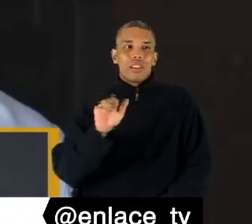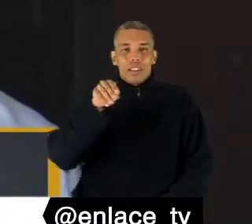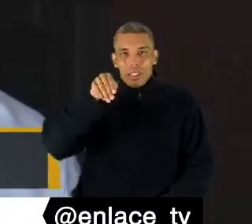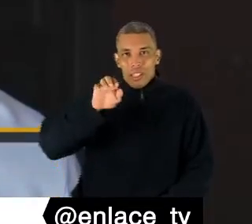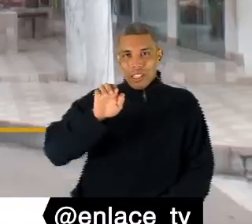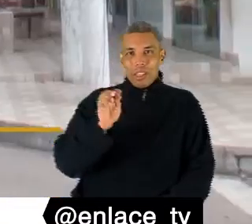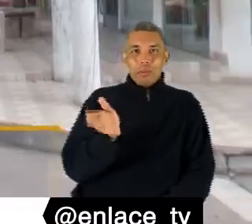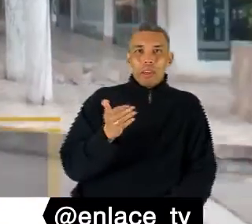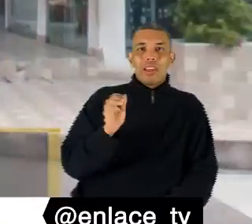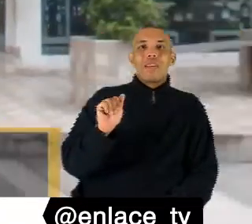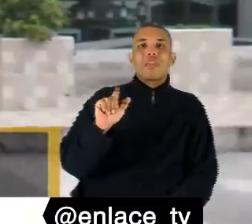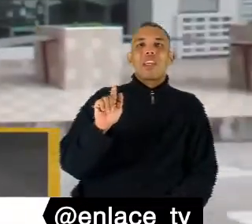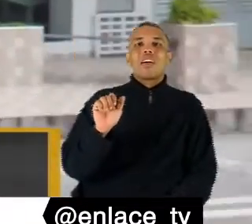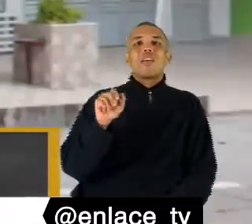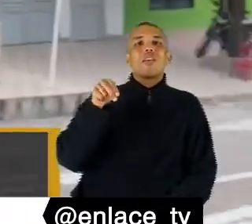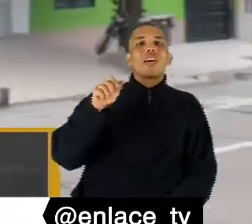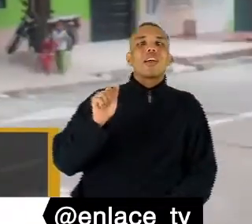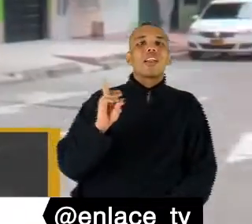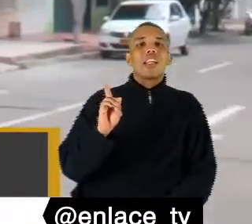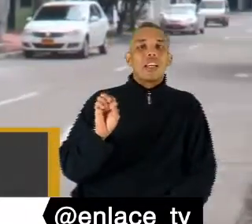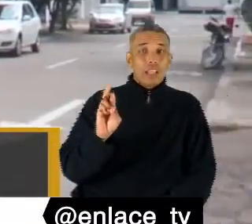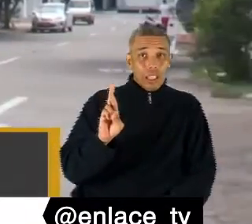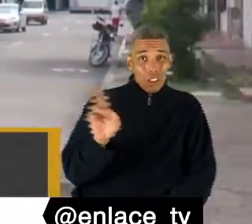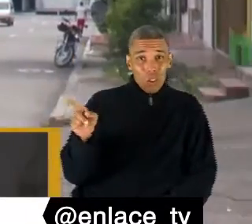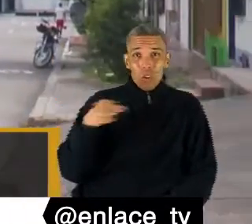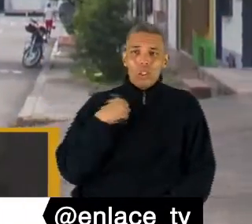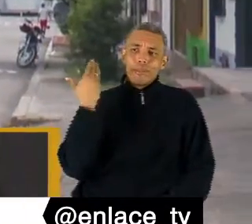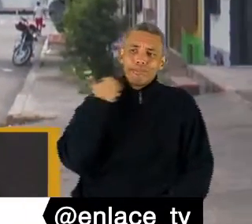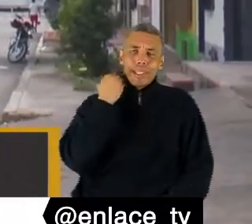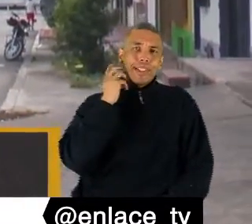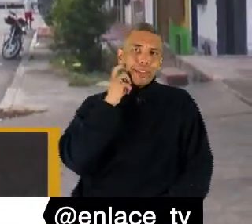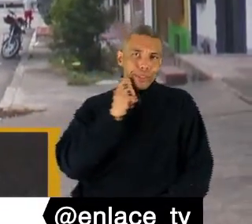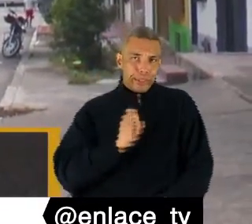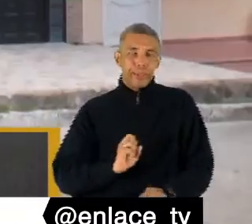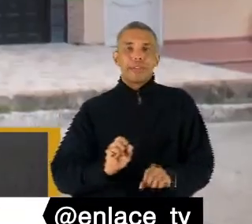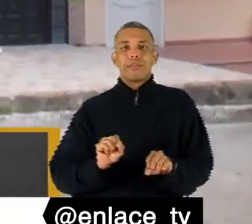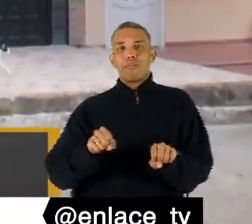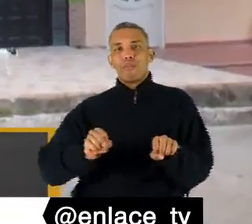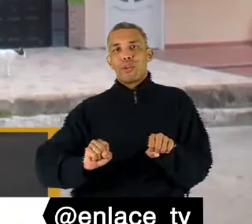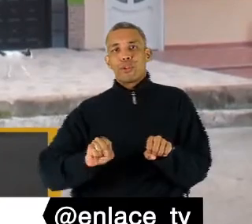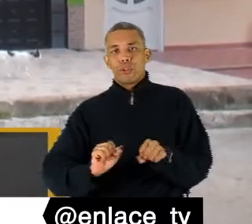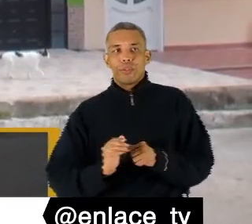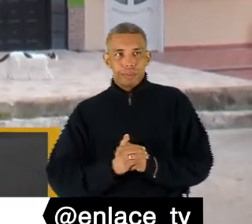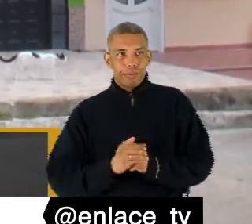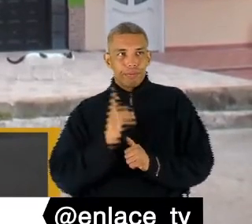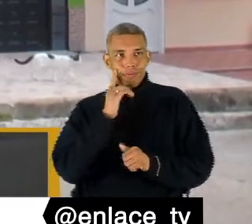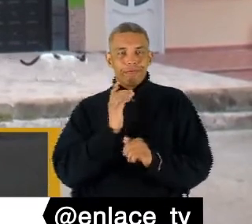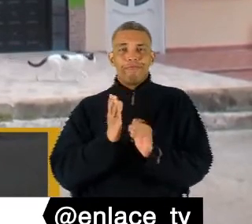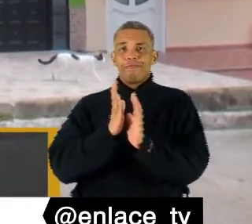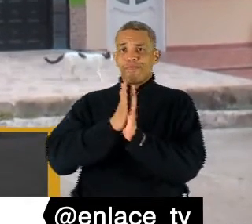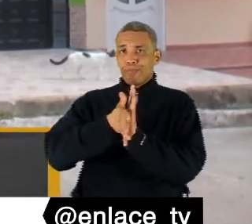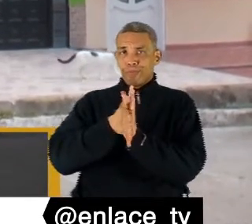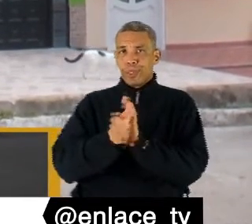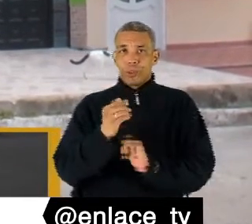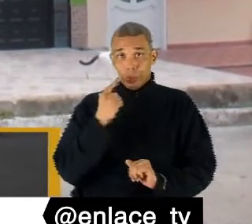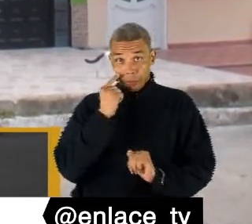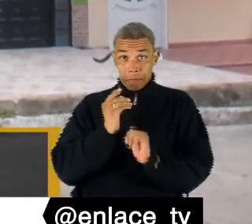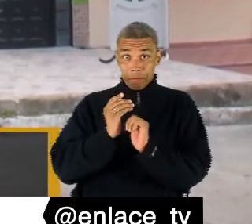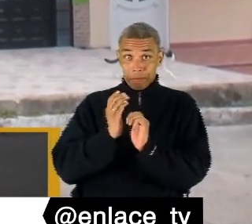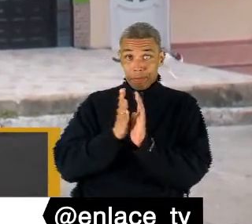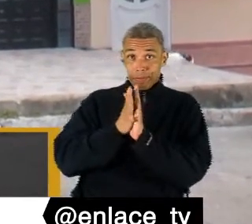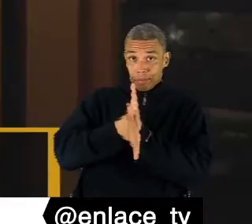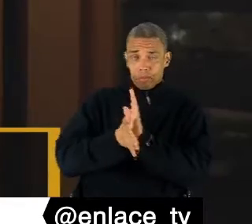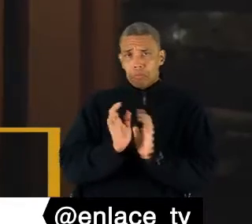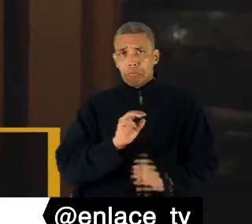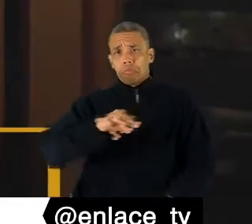55 del barrio Torcoroma, en el sector de la sede de la Defensoría Regional del Pueblo, denuncia el robo de su motocicleta. Miércoles nos